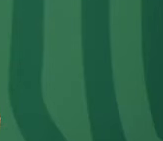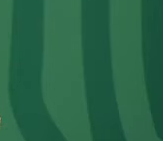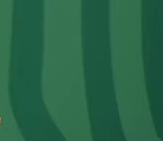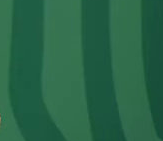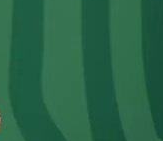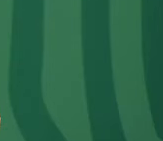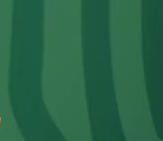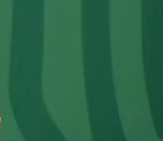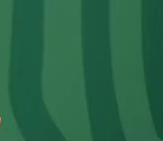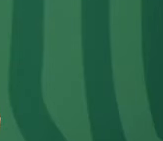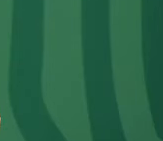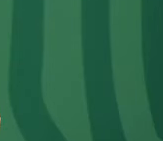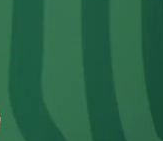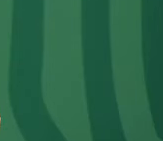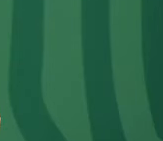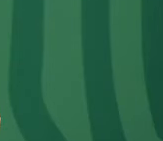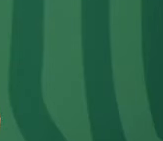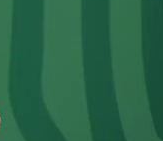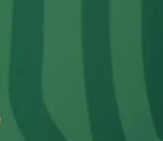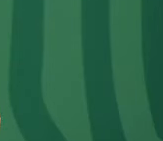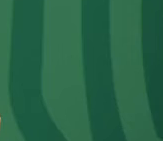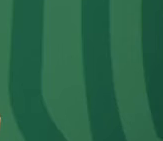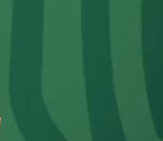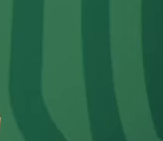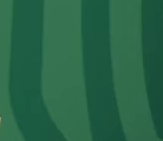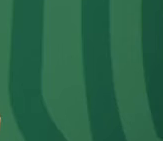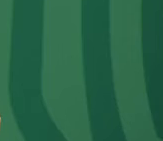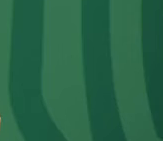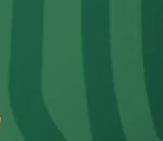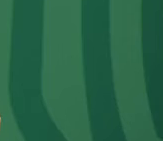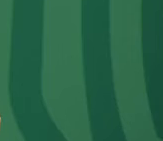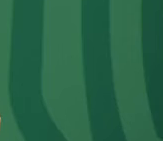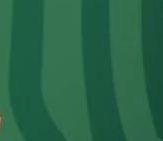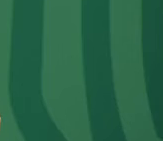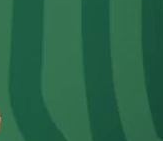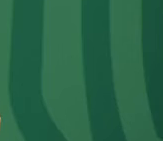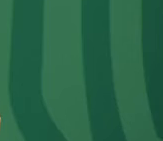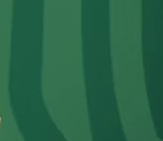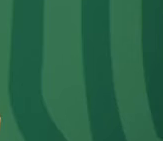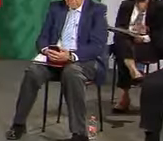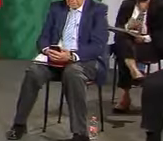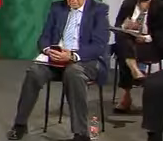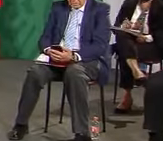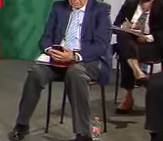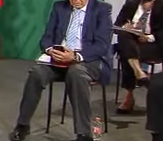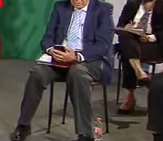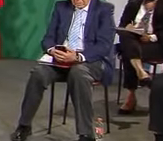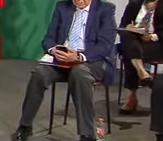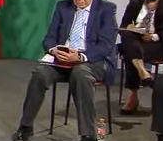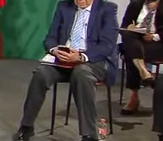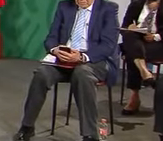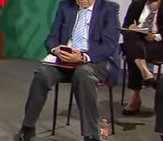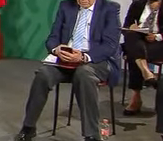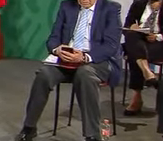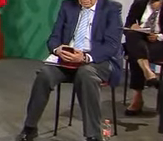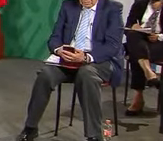todo era negocios, todo era influyentismo, corrupción.